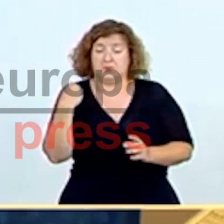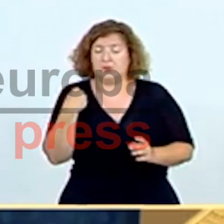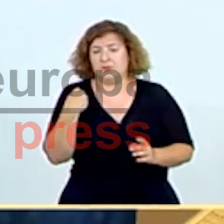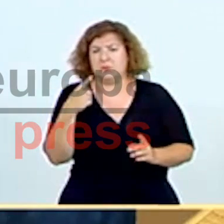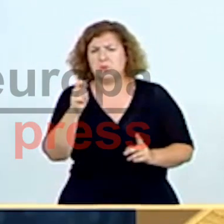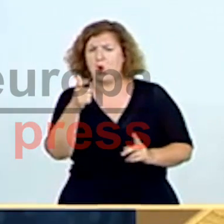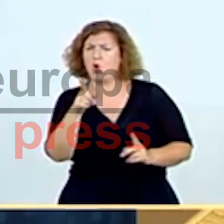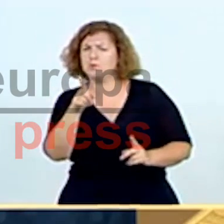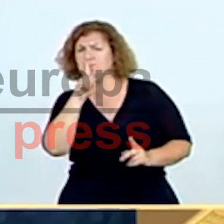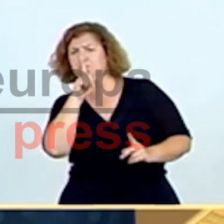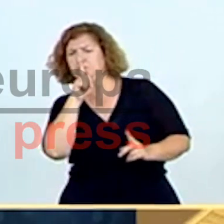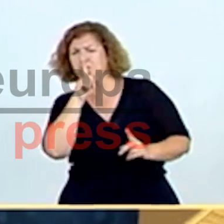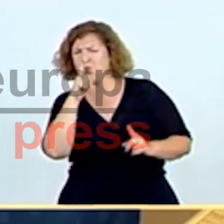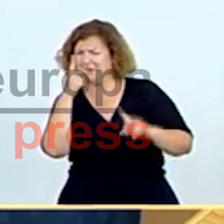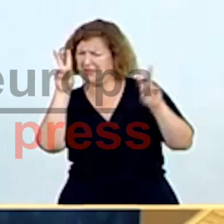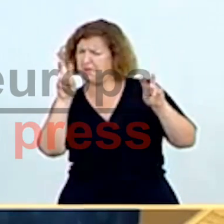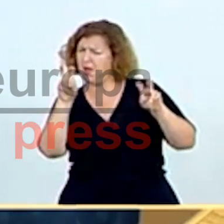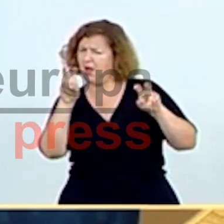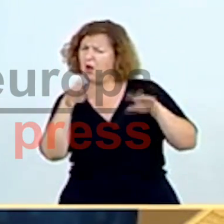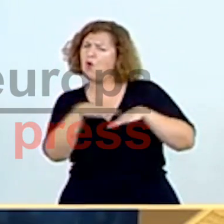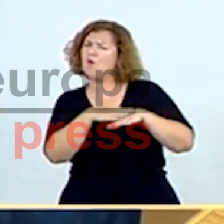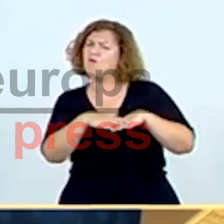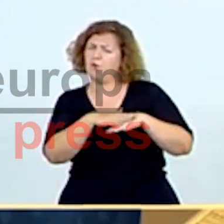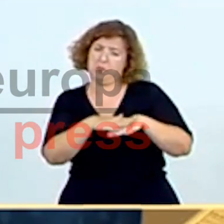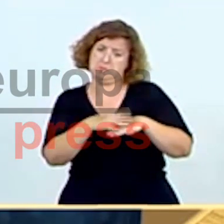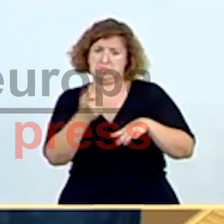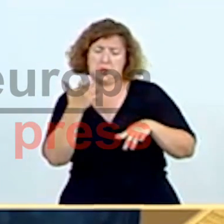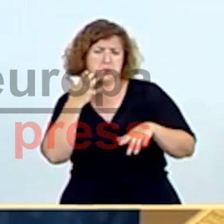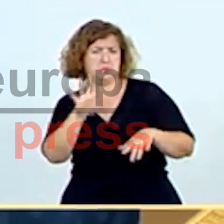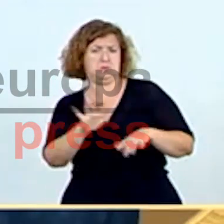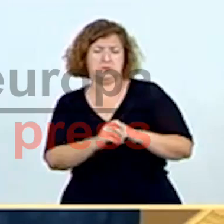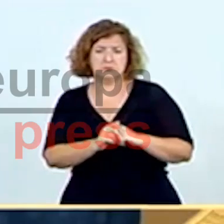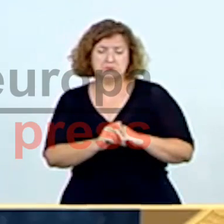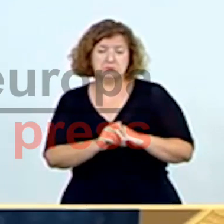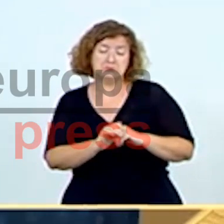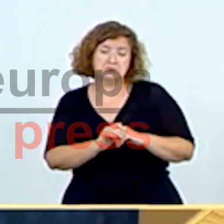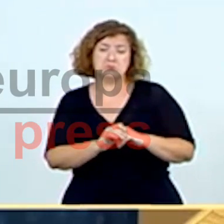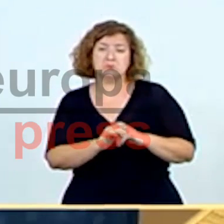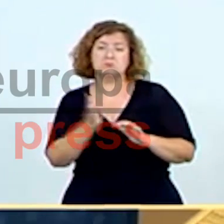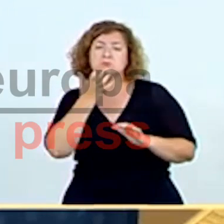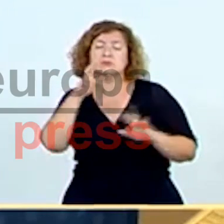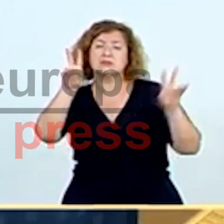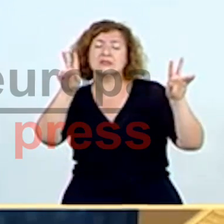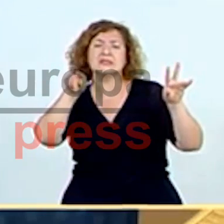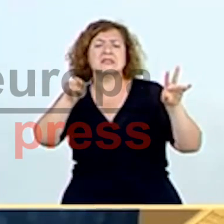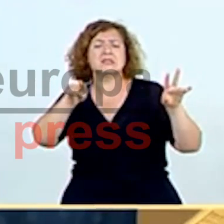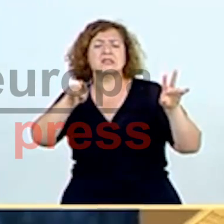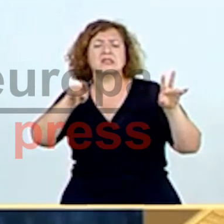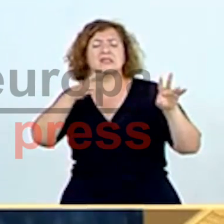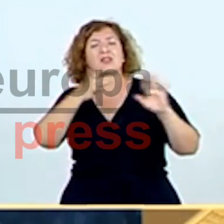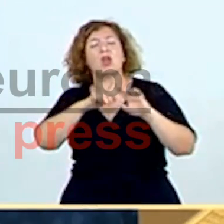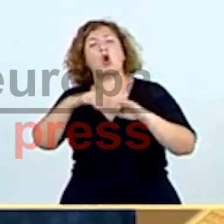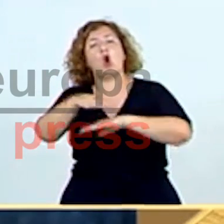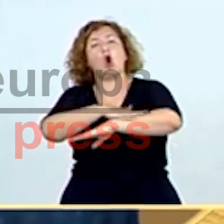omite una parte fundamental en la introducción y me llama la atención. Usted omite que ese efecto se produce en un